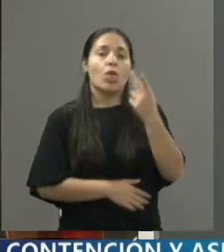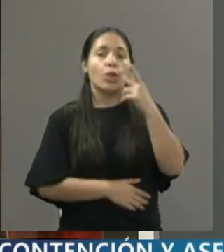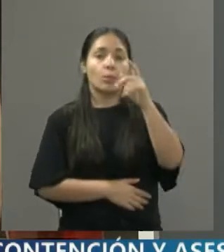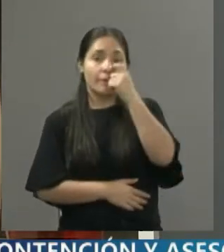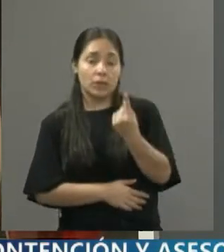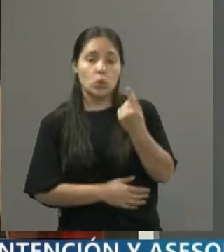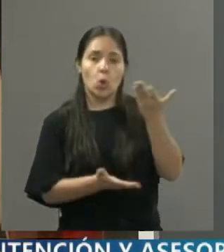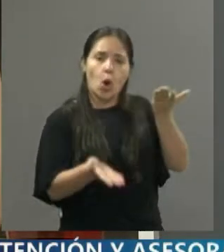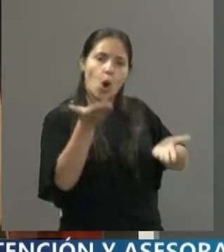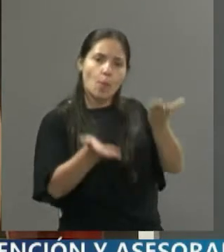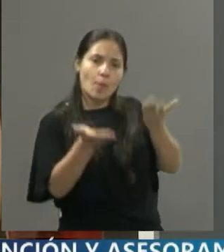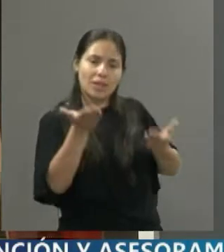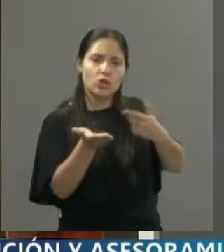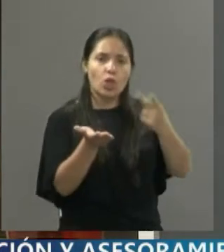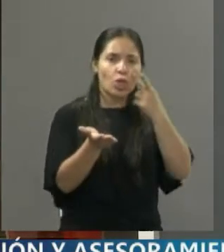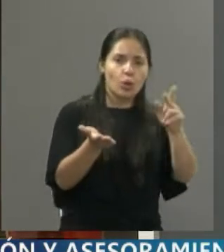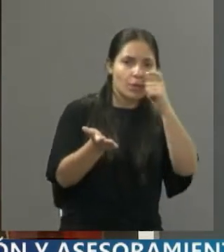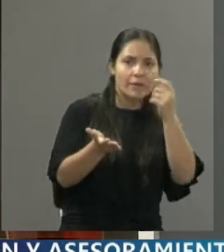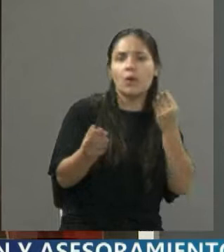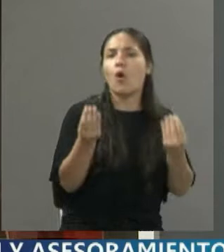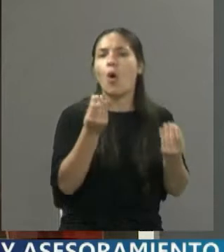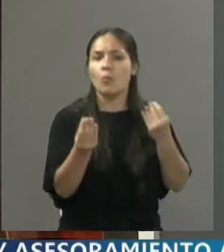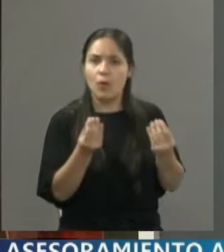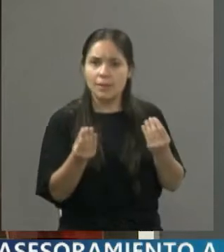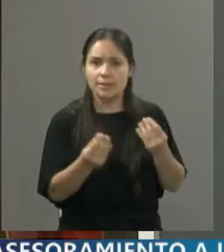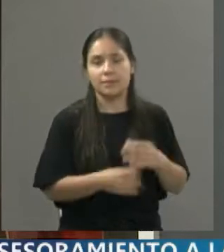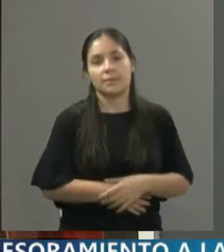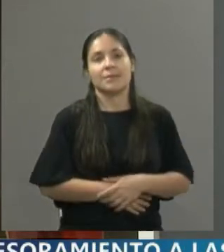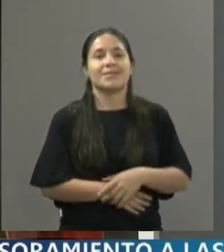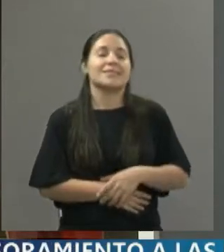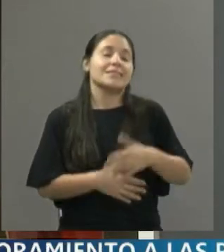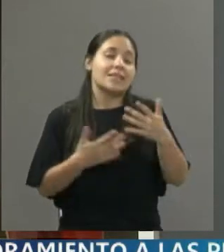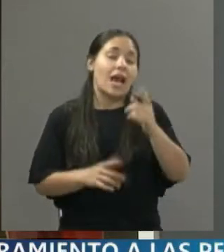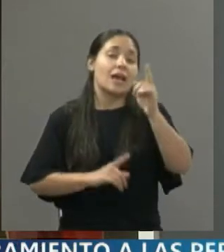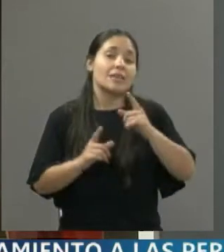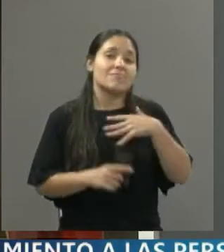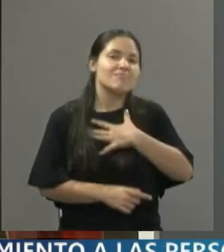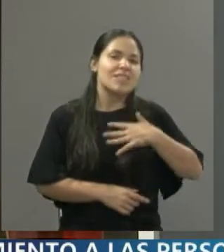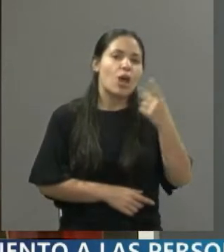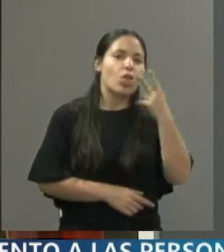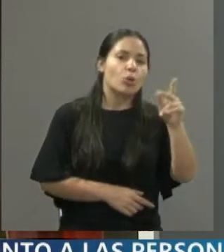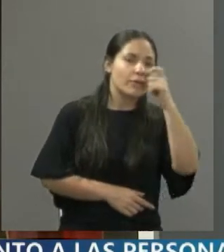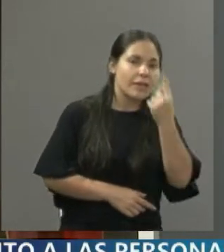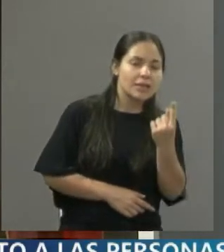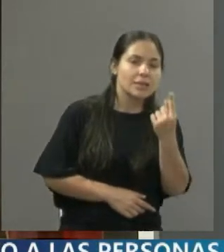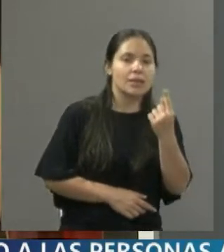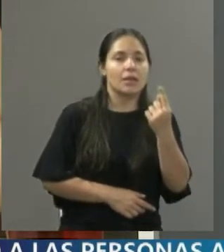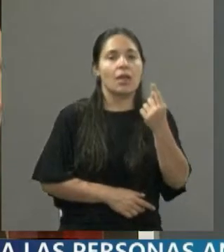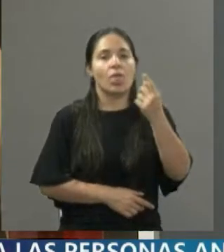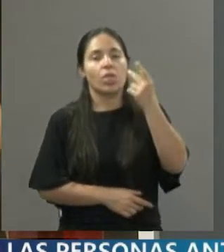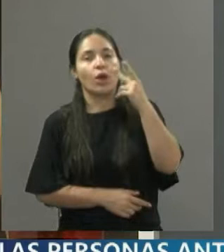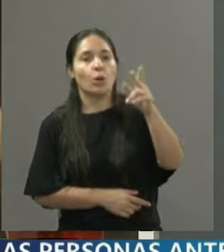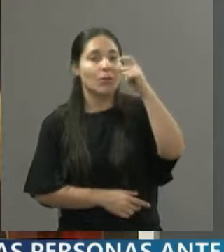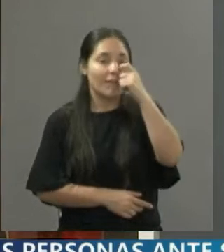2021? La verdad es que vieron que uno siente como que el 2020 y el 2021 fueron uno solo.